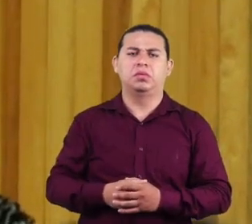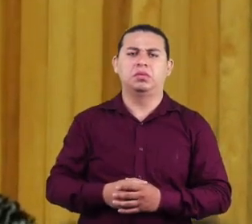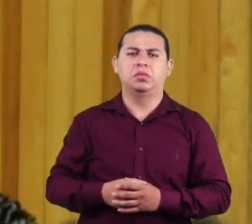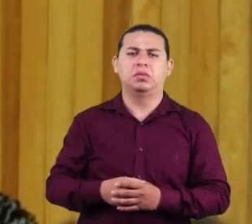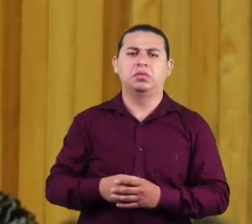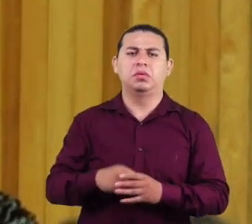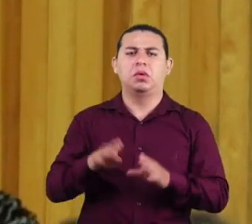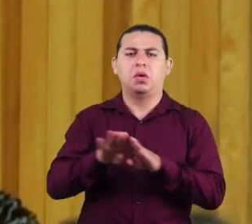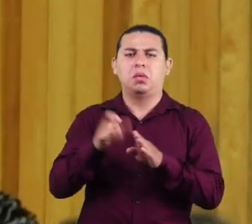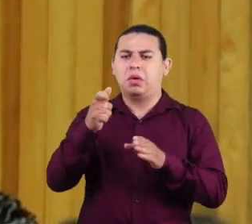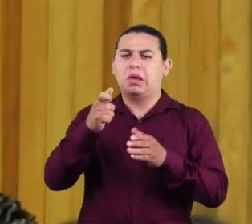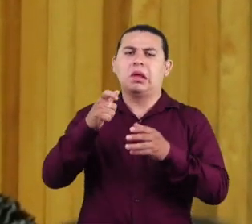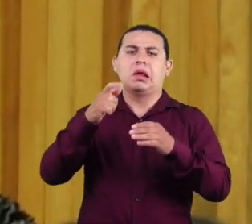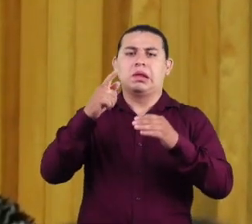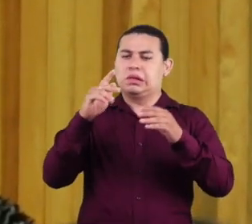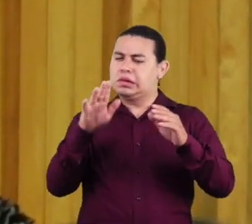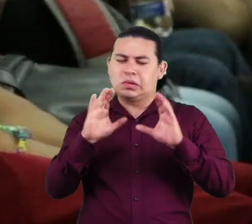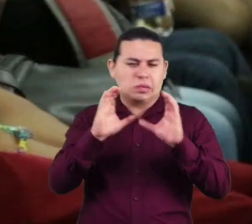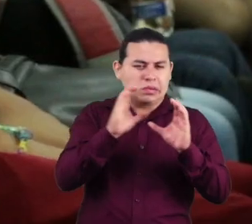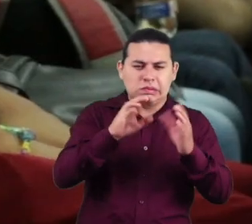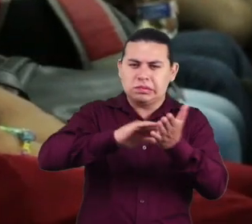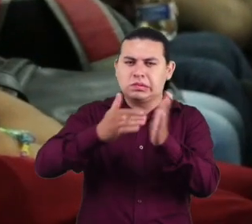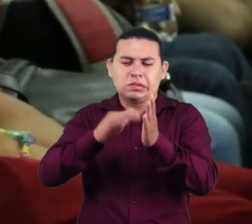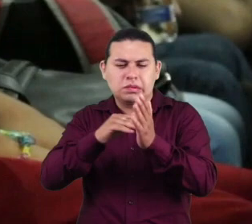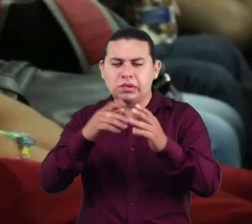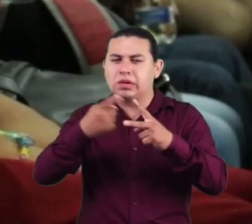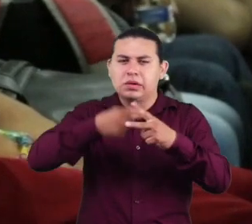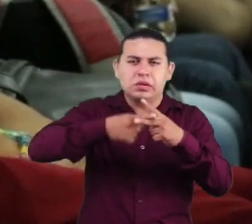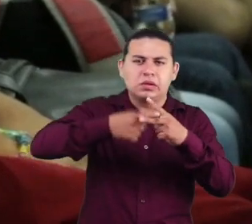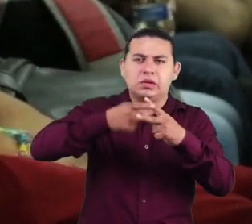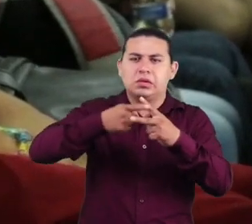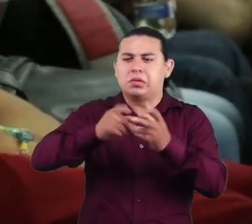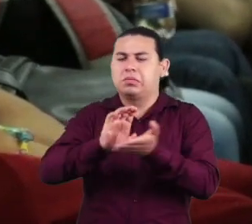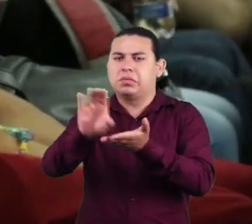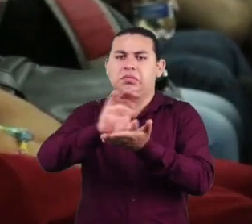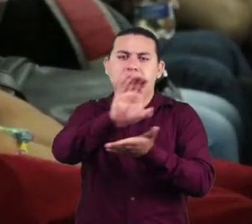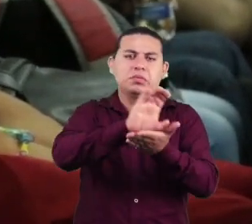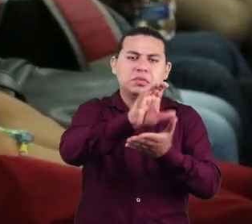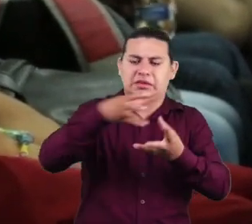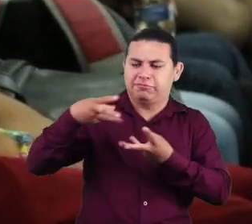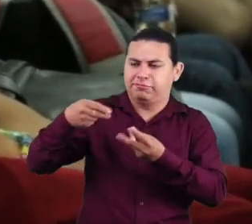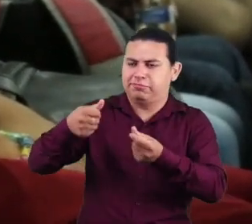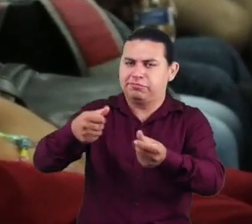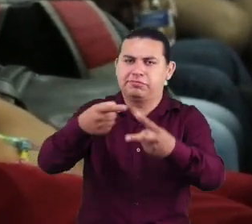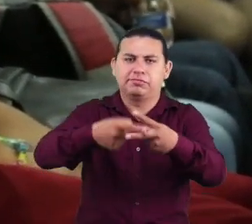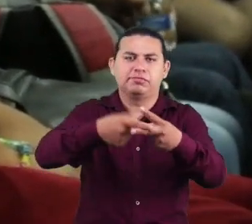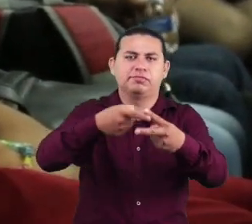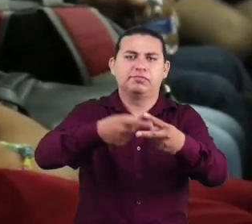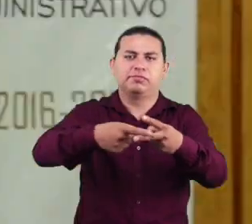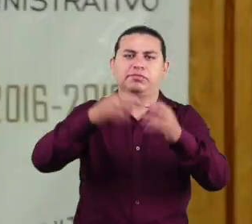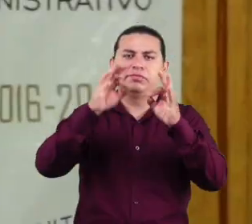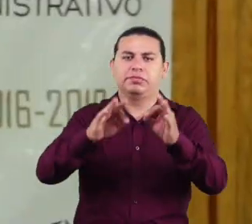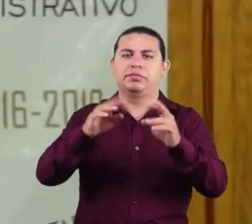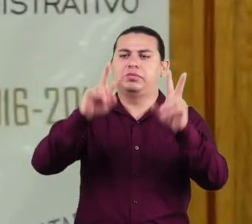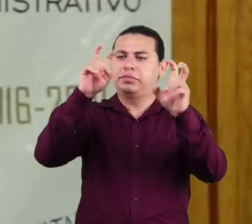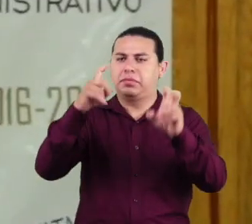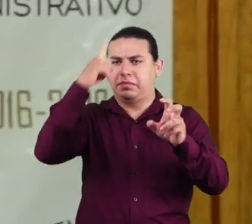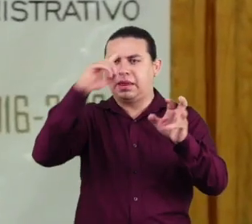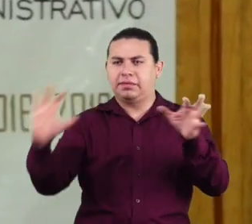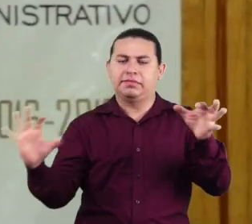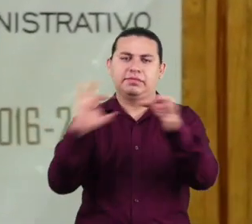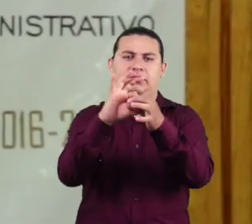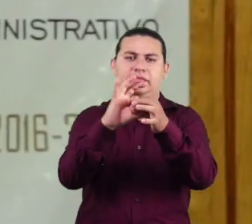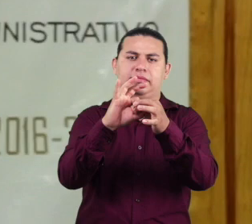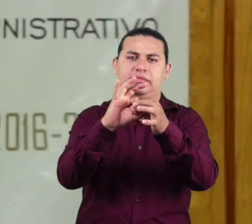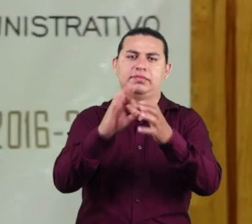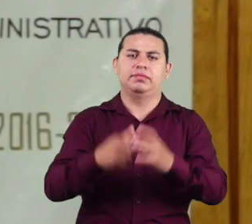un recorte al máximo para poder pues solventar muchas necesidades que tenemos. Otra es en el tema de